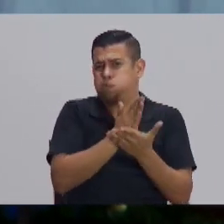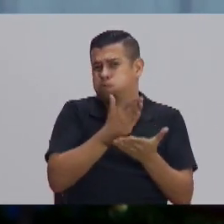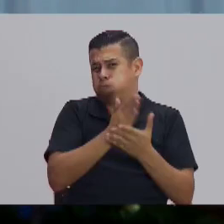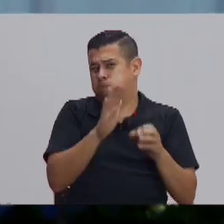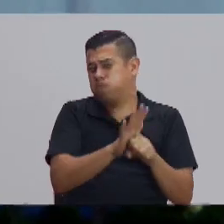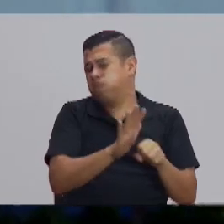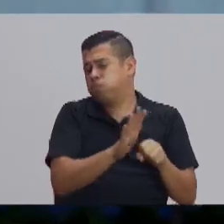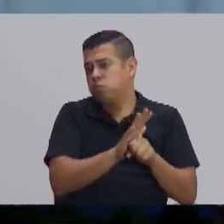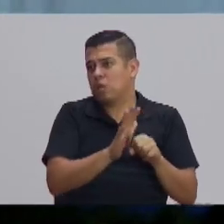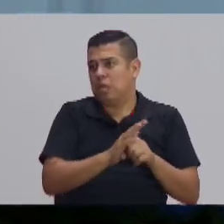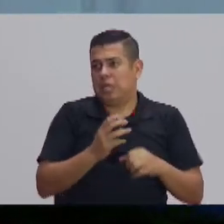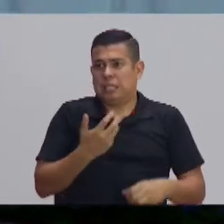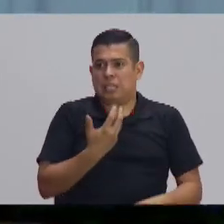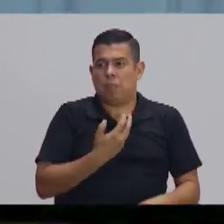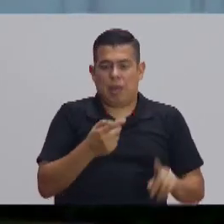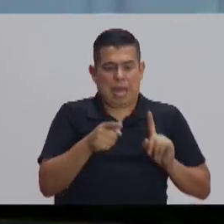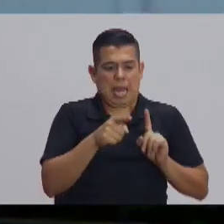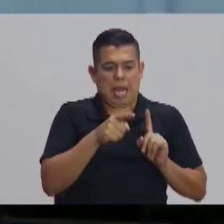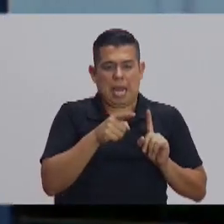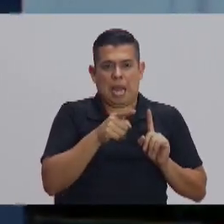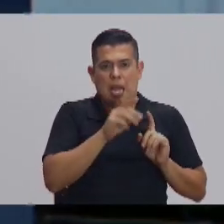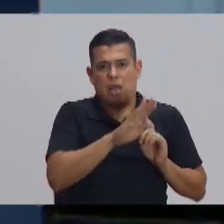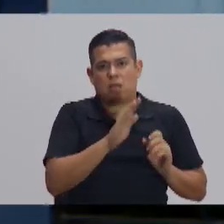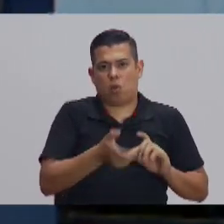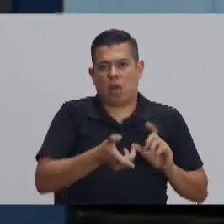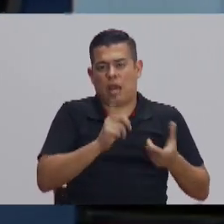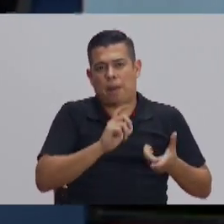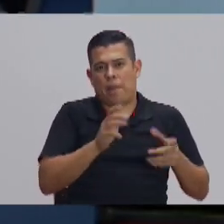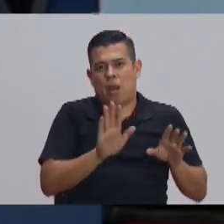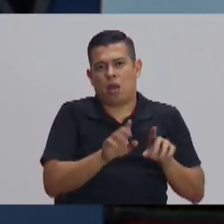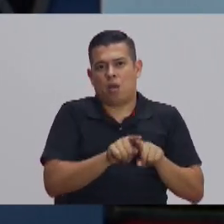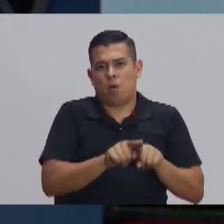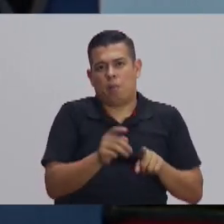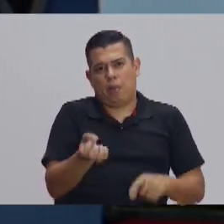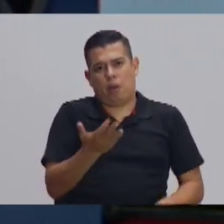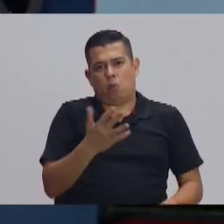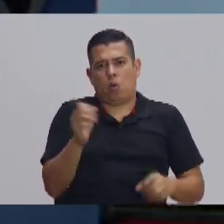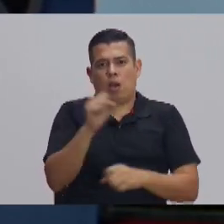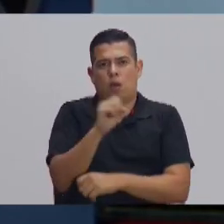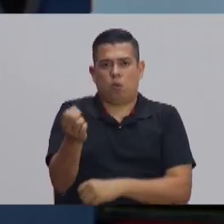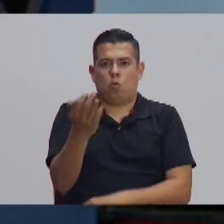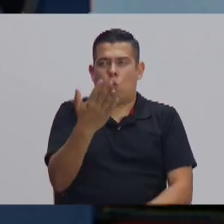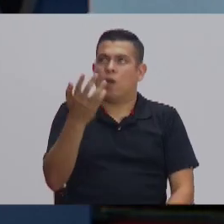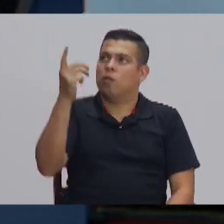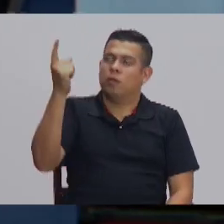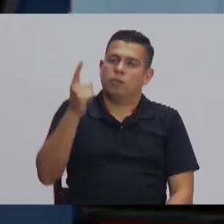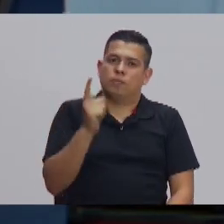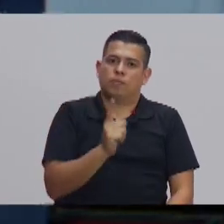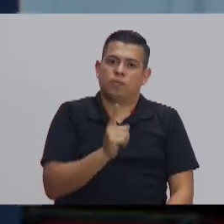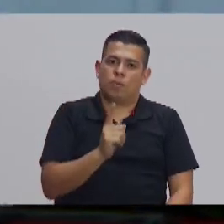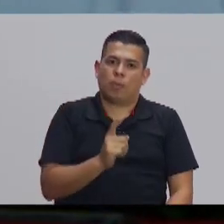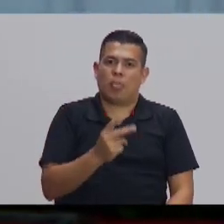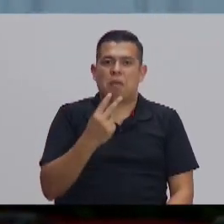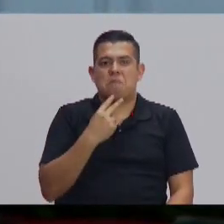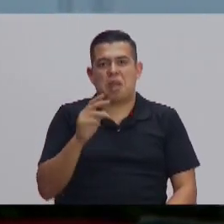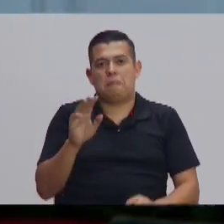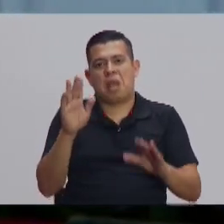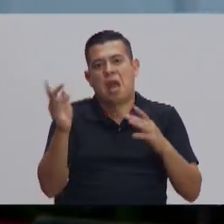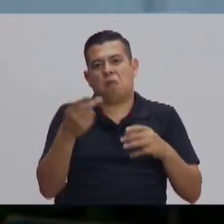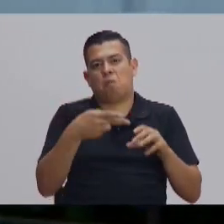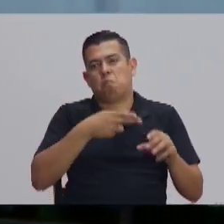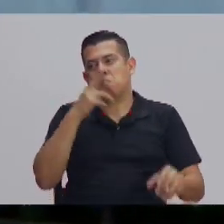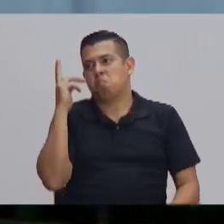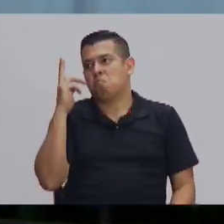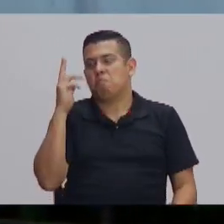cinco cuartos enderezamos a tu hermano y nos dan un carro nuevo dejamos de venir a viernes de milagros